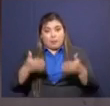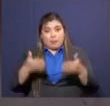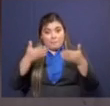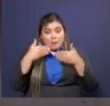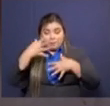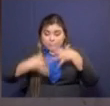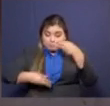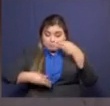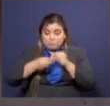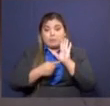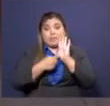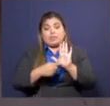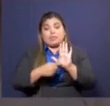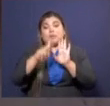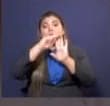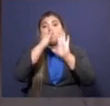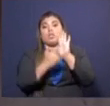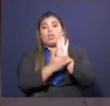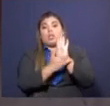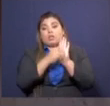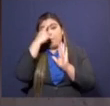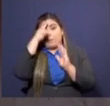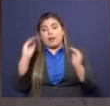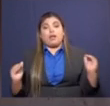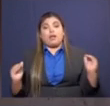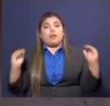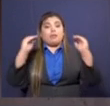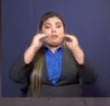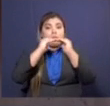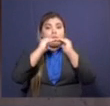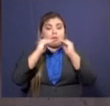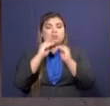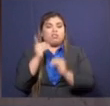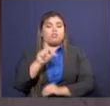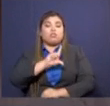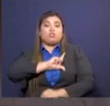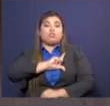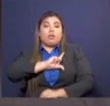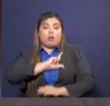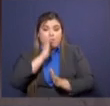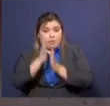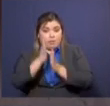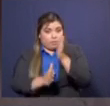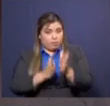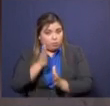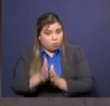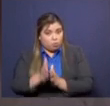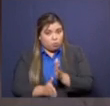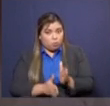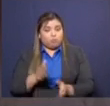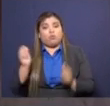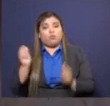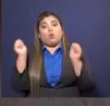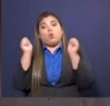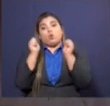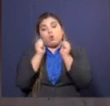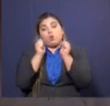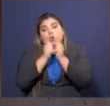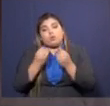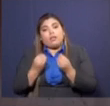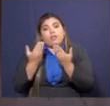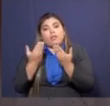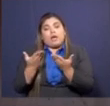presentaremos el proyecto para la equiparación de la zona libre de Colón con los beneficios de la